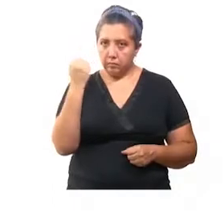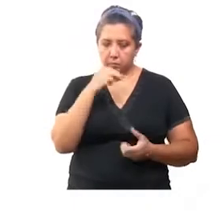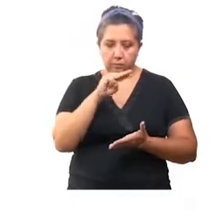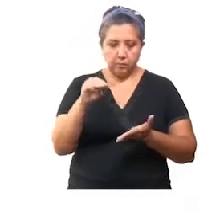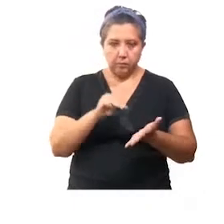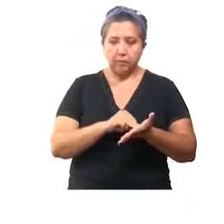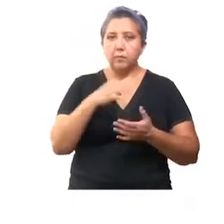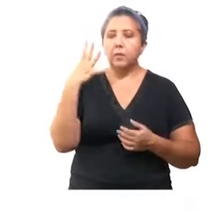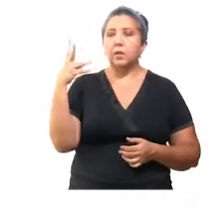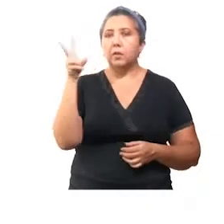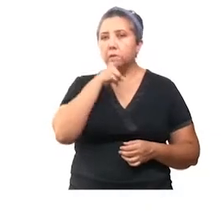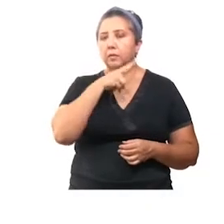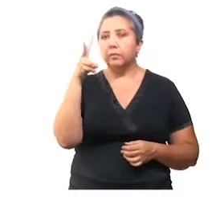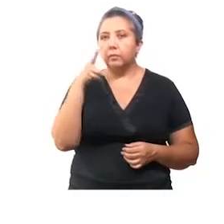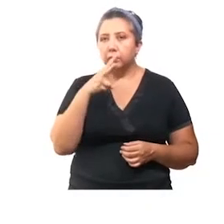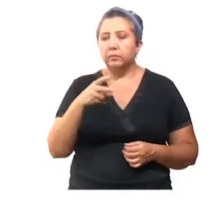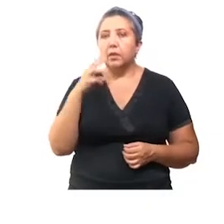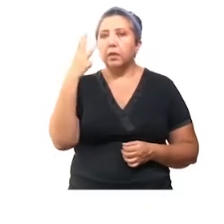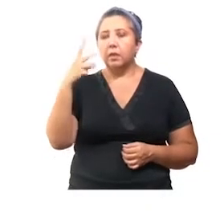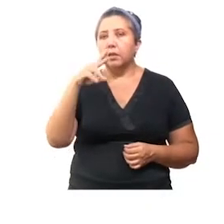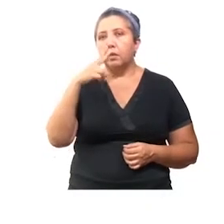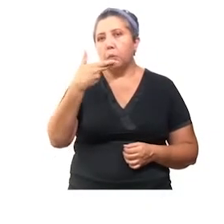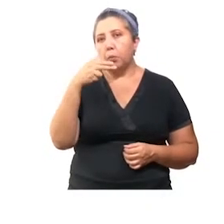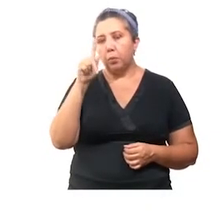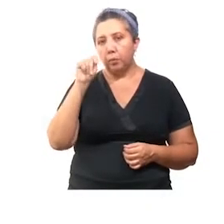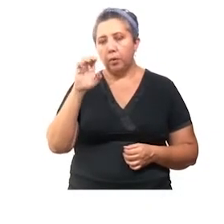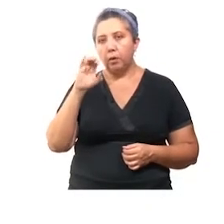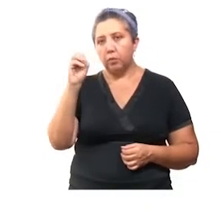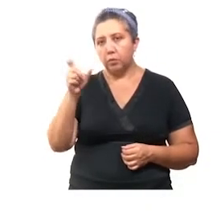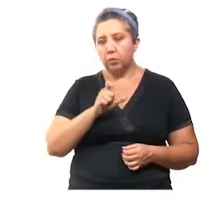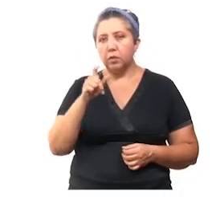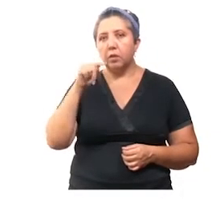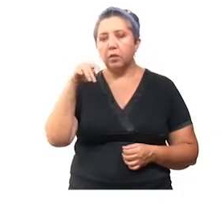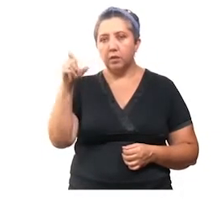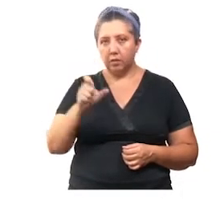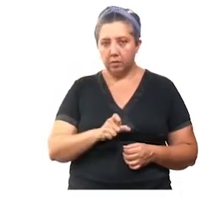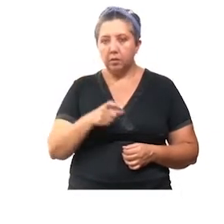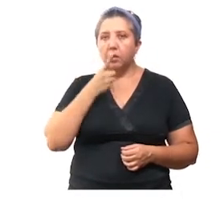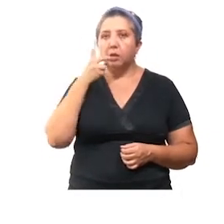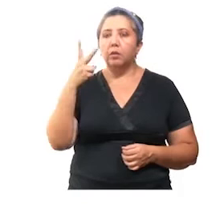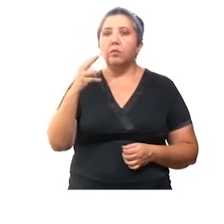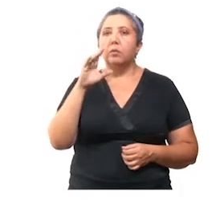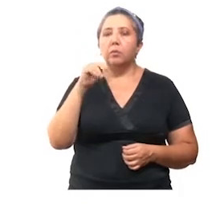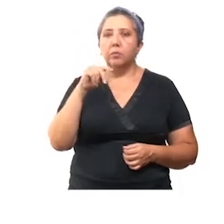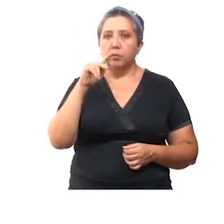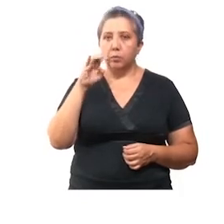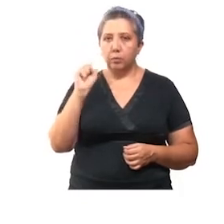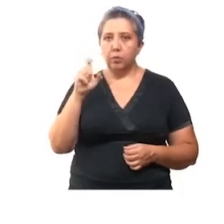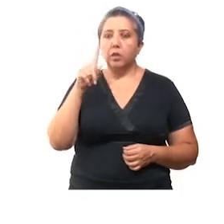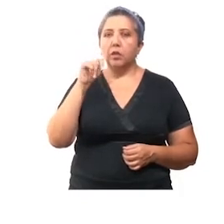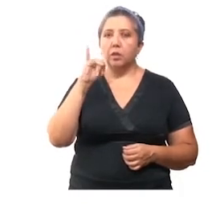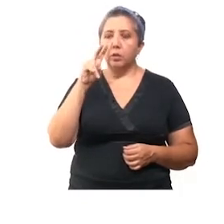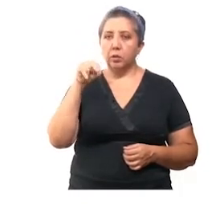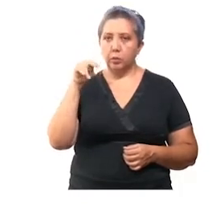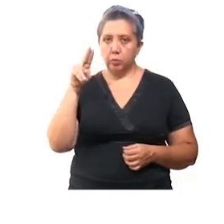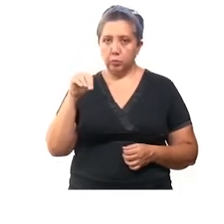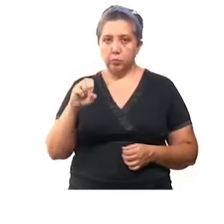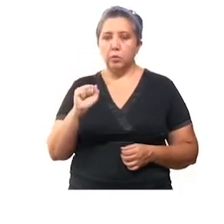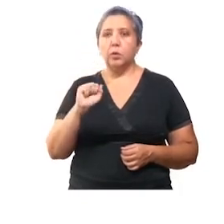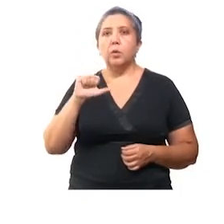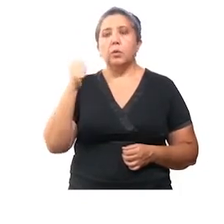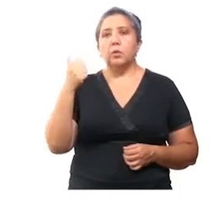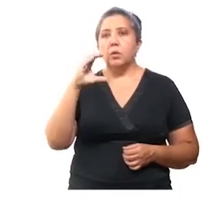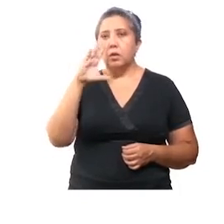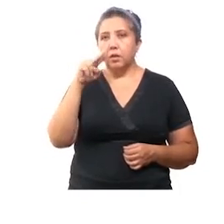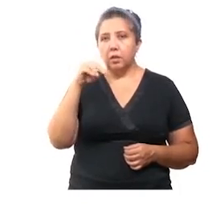en Mérida, 4 en Valladolid, 3 en Junucmá, Oxxcuxcab y Tecash, 2 en Cuncunul y Tinum, y 1 en